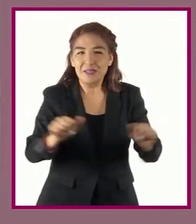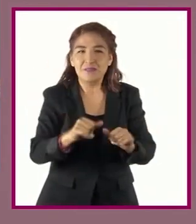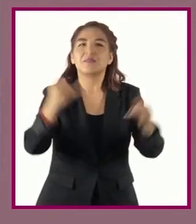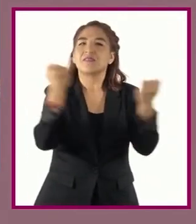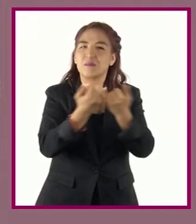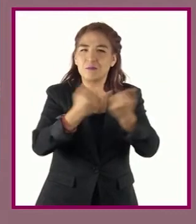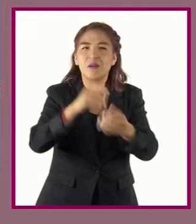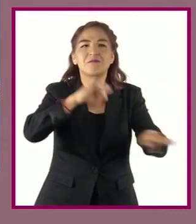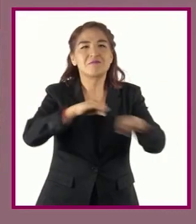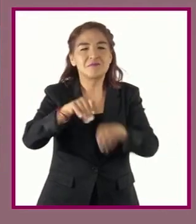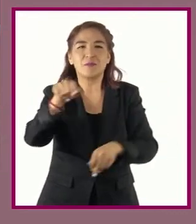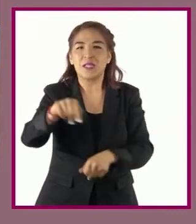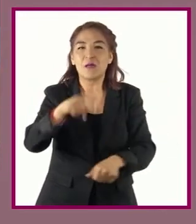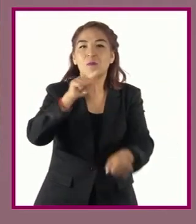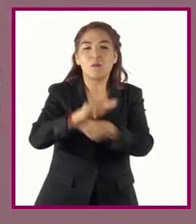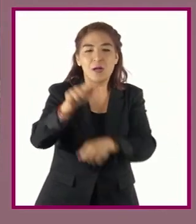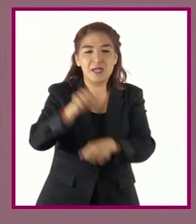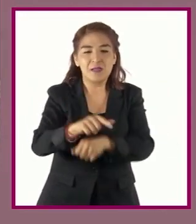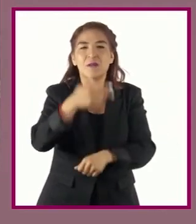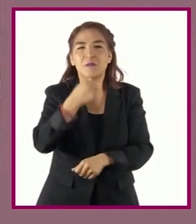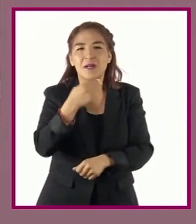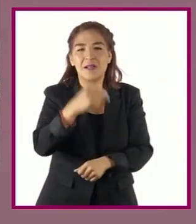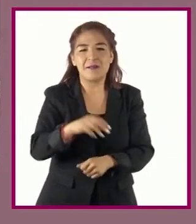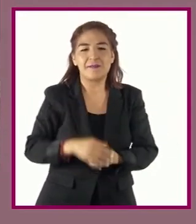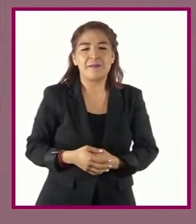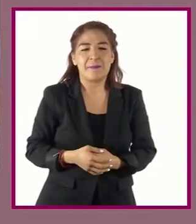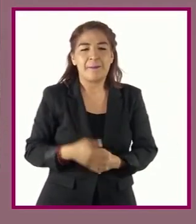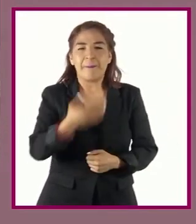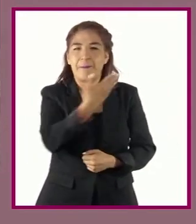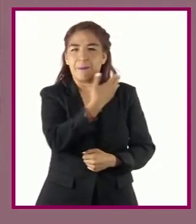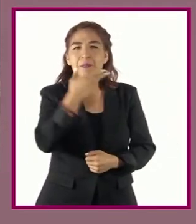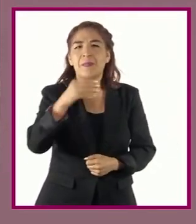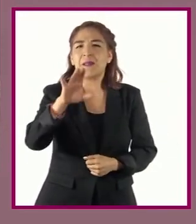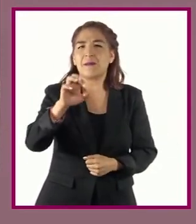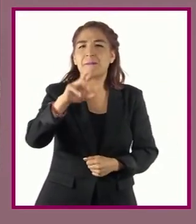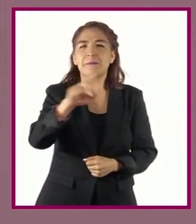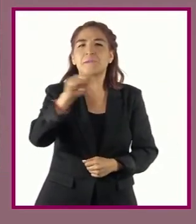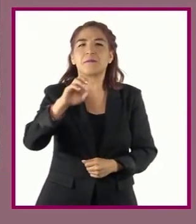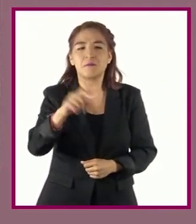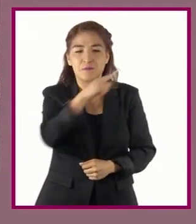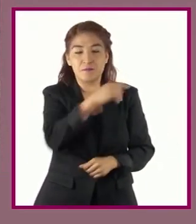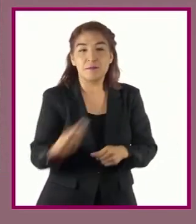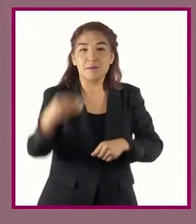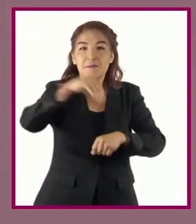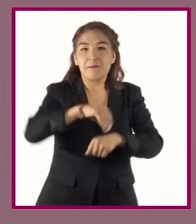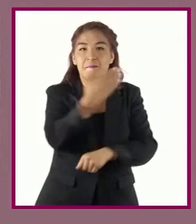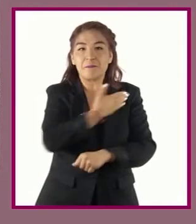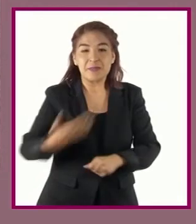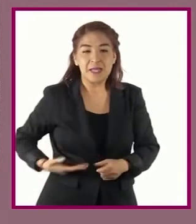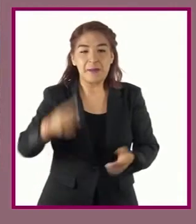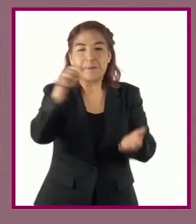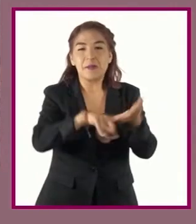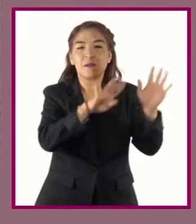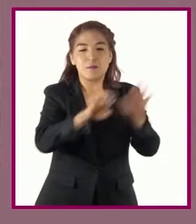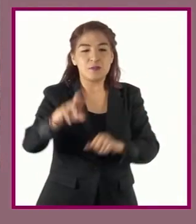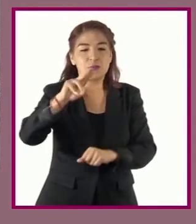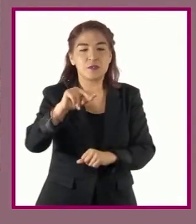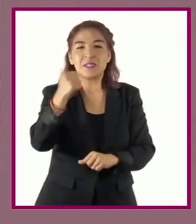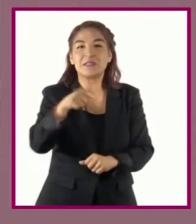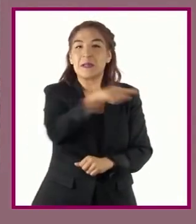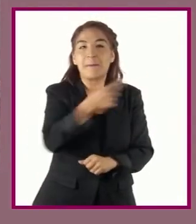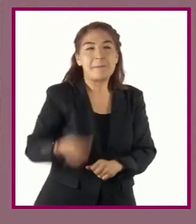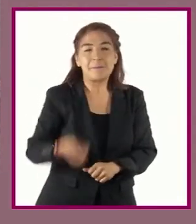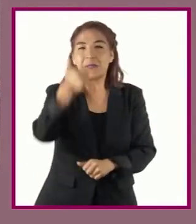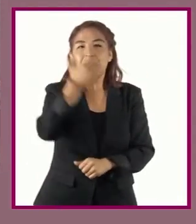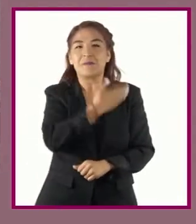gran aporte logrado en Guatemala por Vinicio Cerezo Arévalo. Cerezo asumió la presidencia en 1986 como el primer presidente